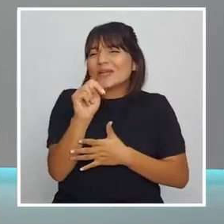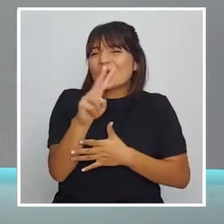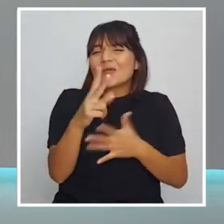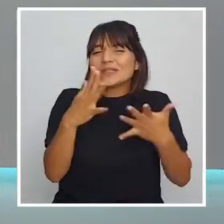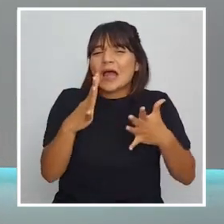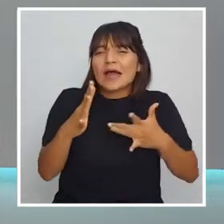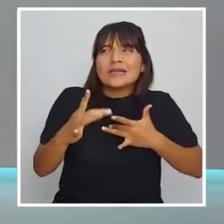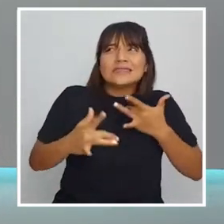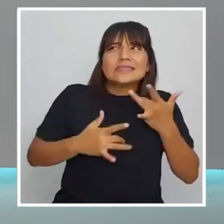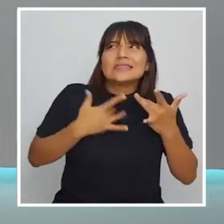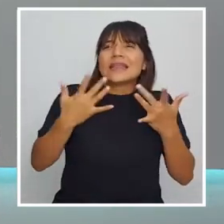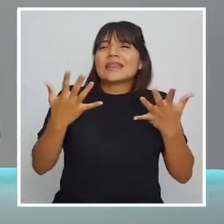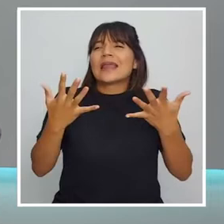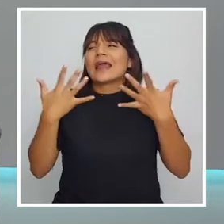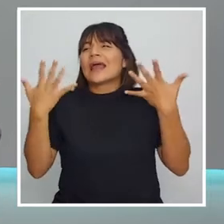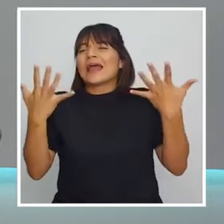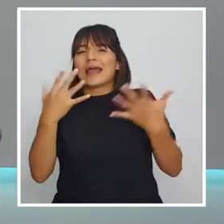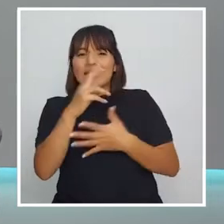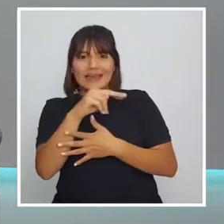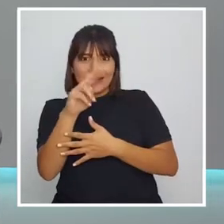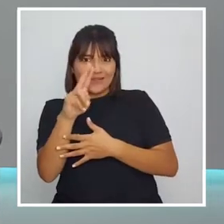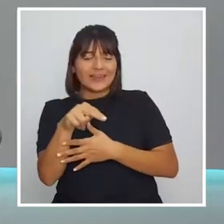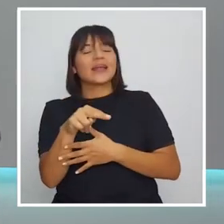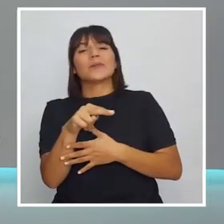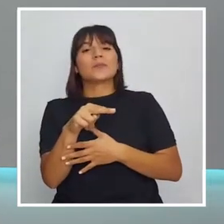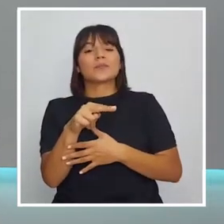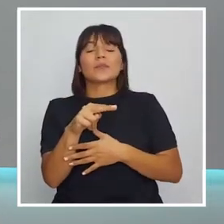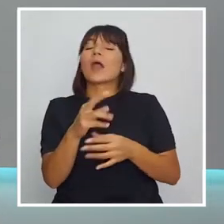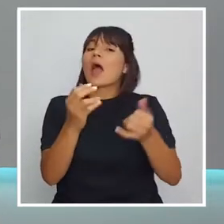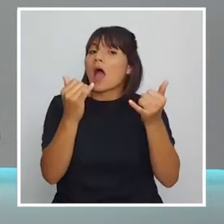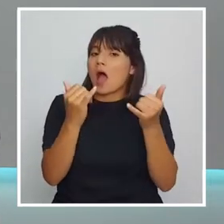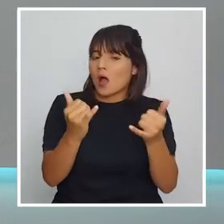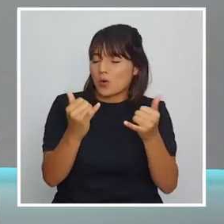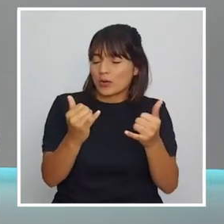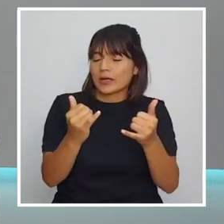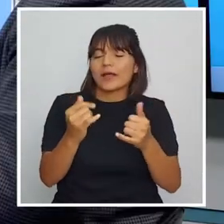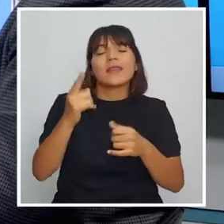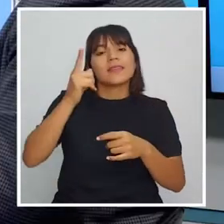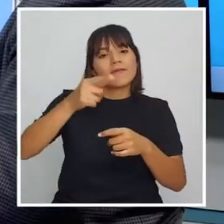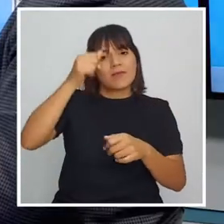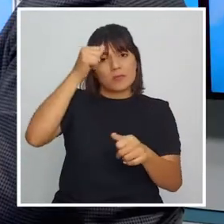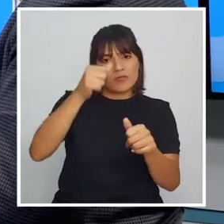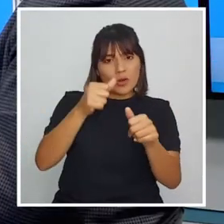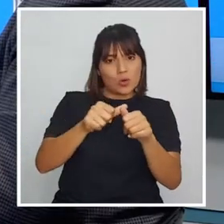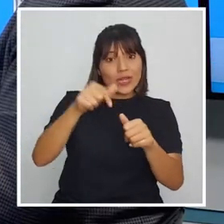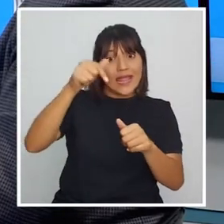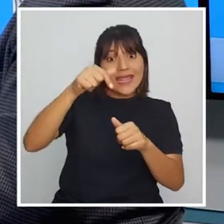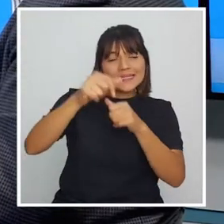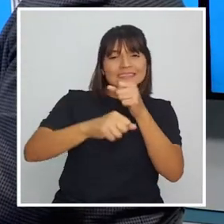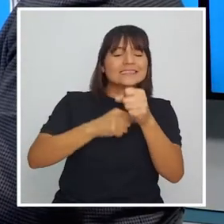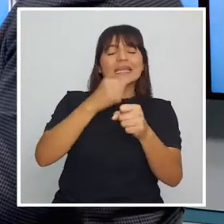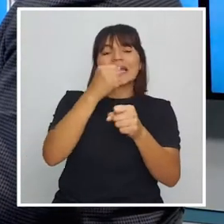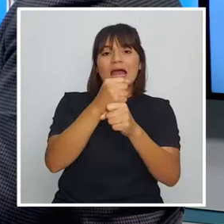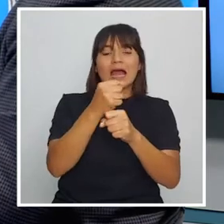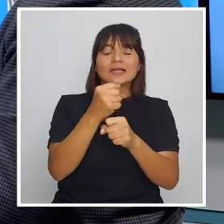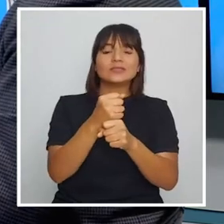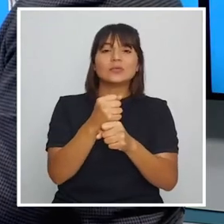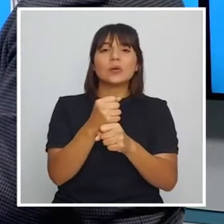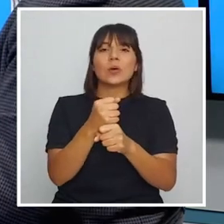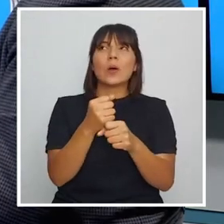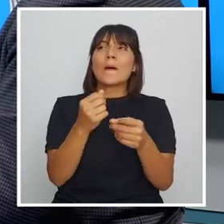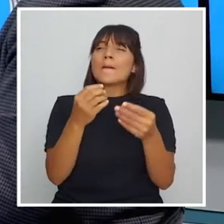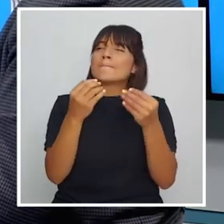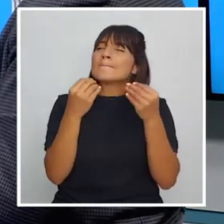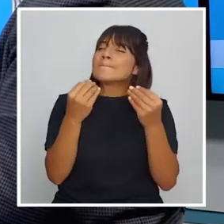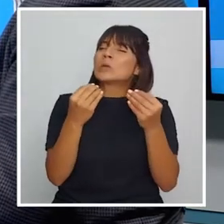vientos navideños. Ahora, hay que tomar en cuenta que este es un año, estamos hablando de un año